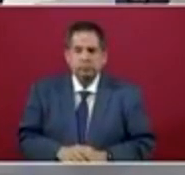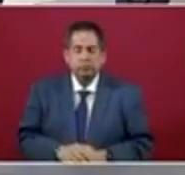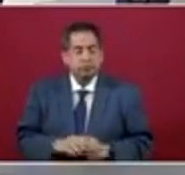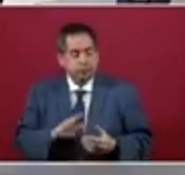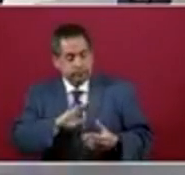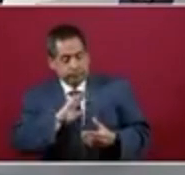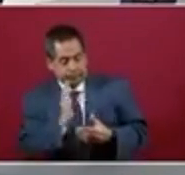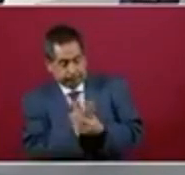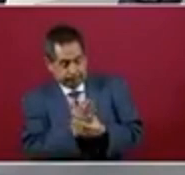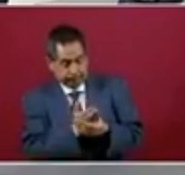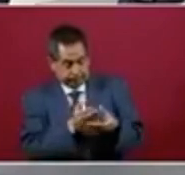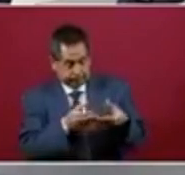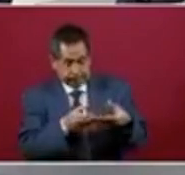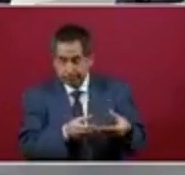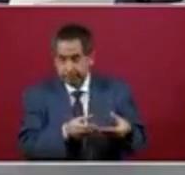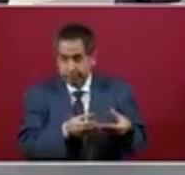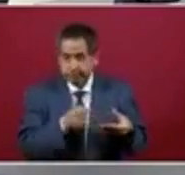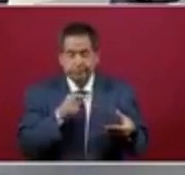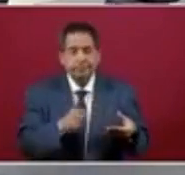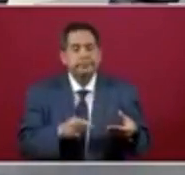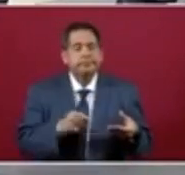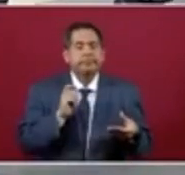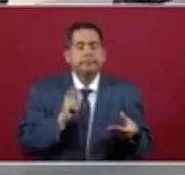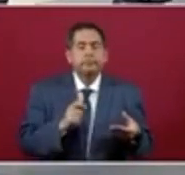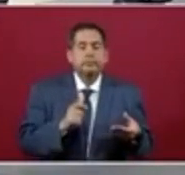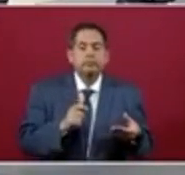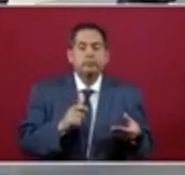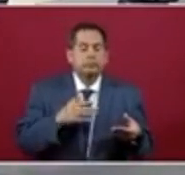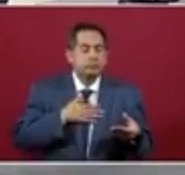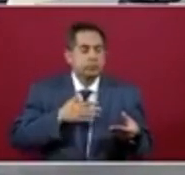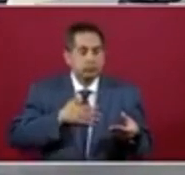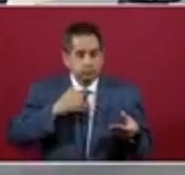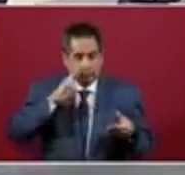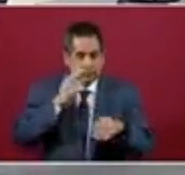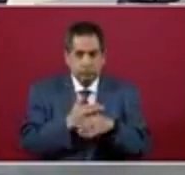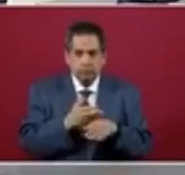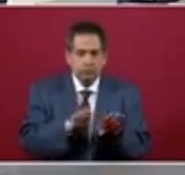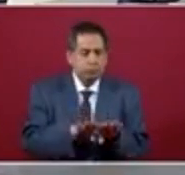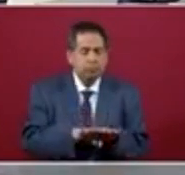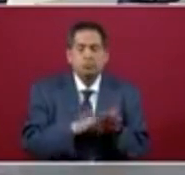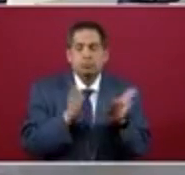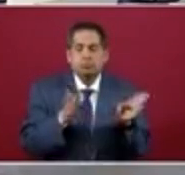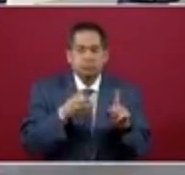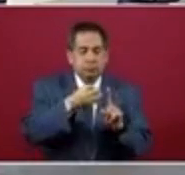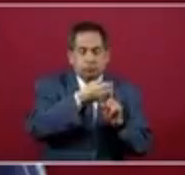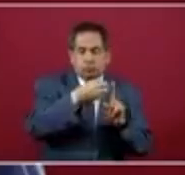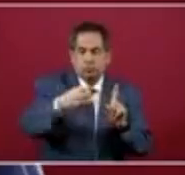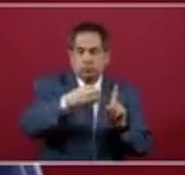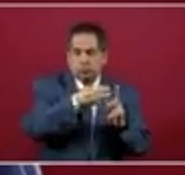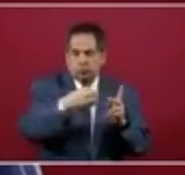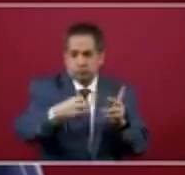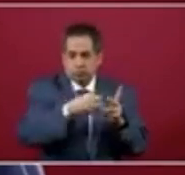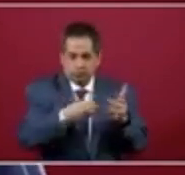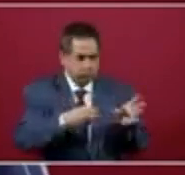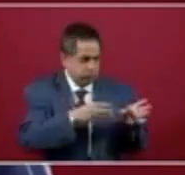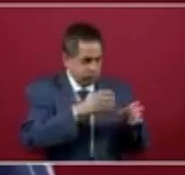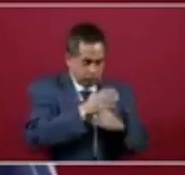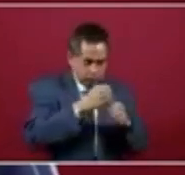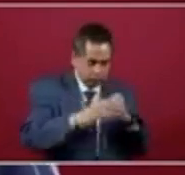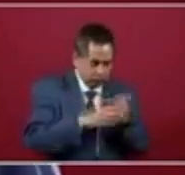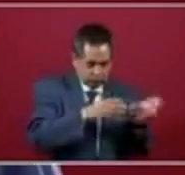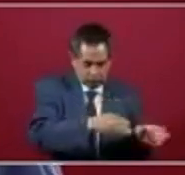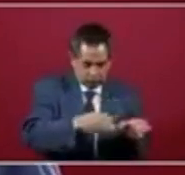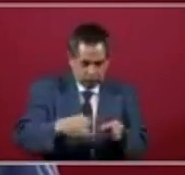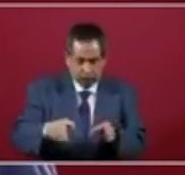archivo se encarga, mi responsabilidad es de organizar los materiales,